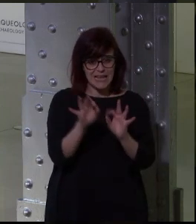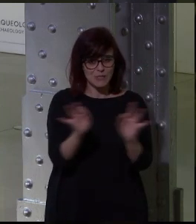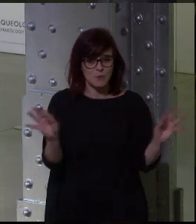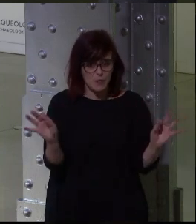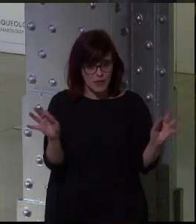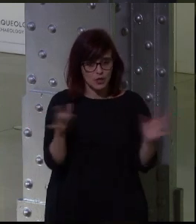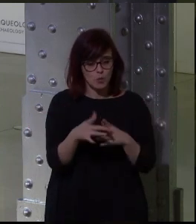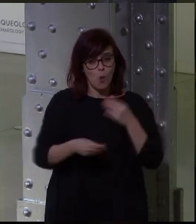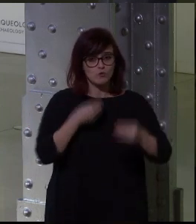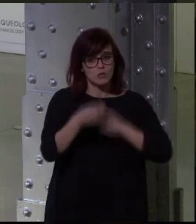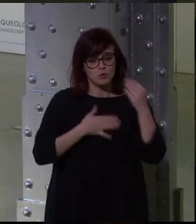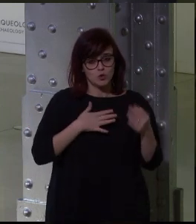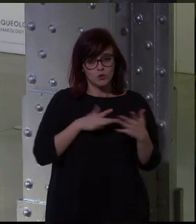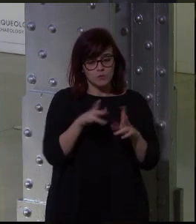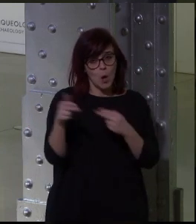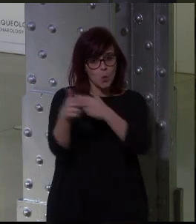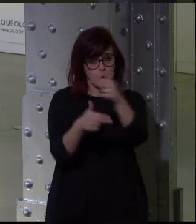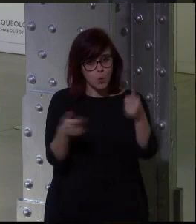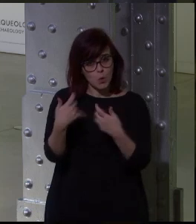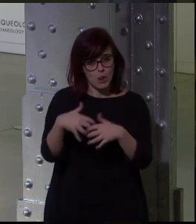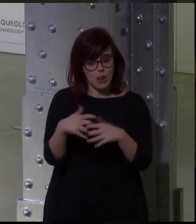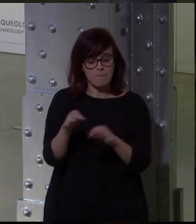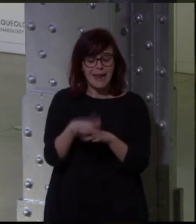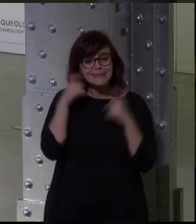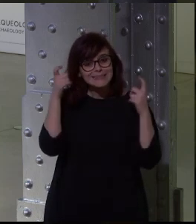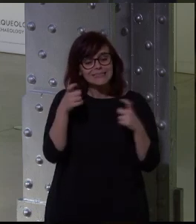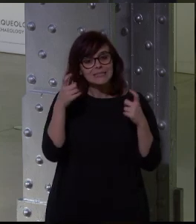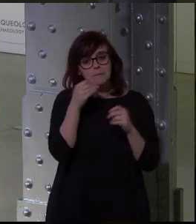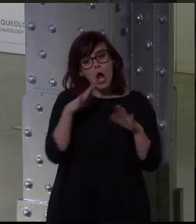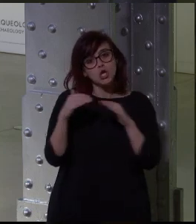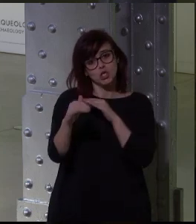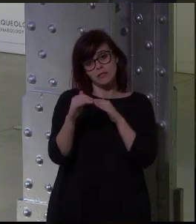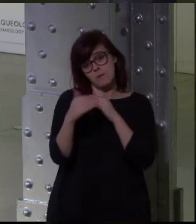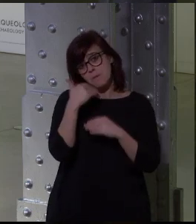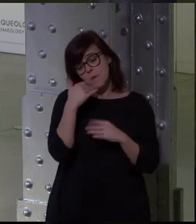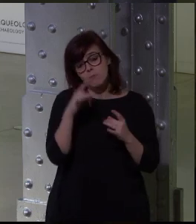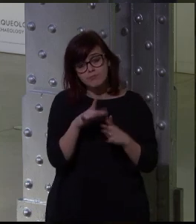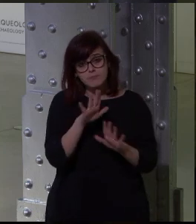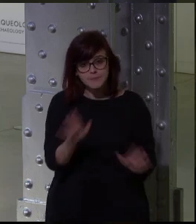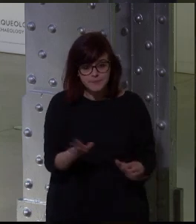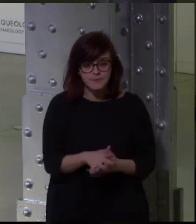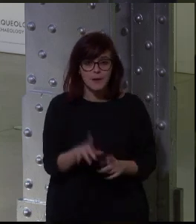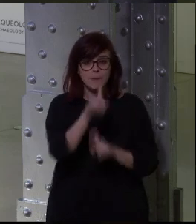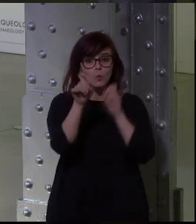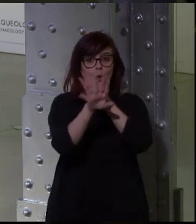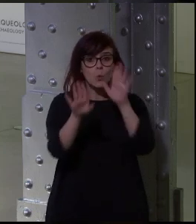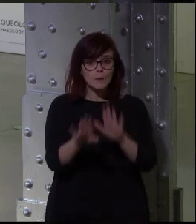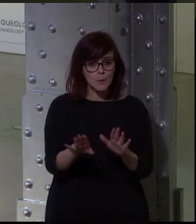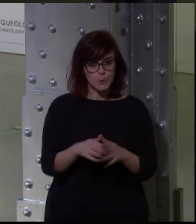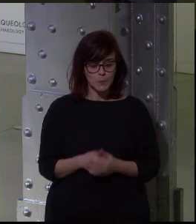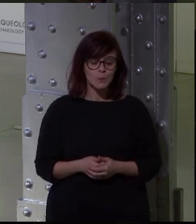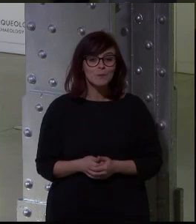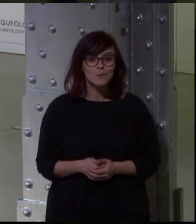estamos utilizando en la acuicultura para tener una acuicultura sostenible. ¿Teníamos una última pregunta?